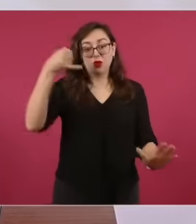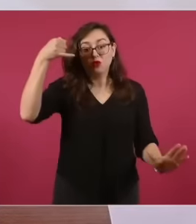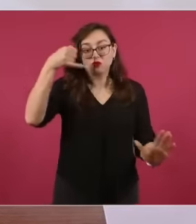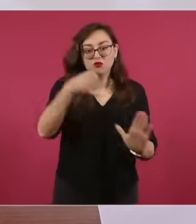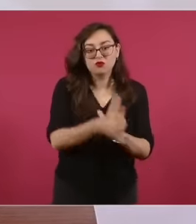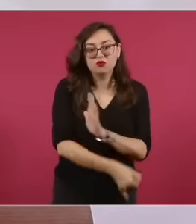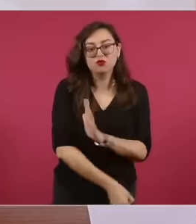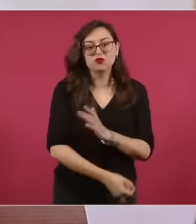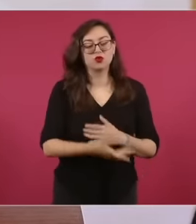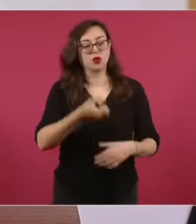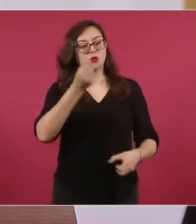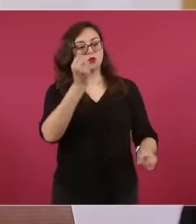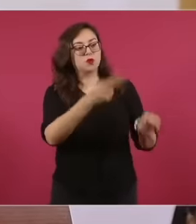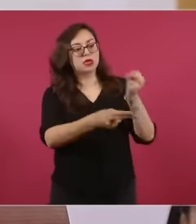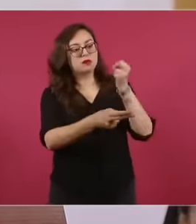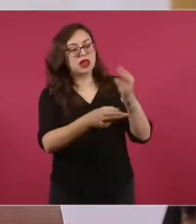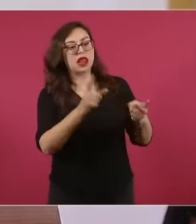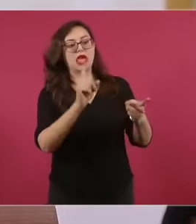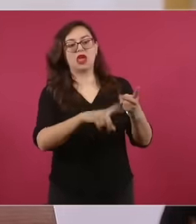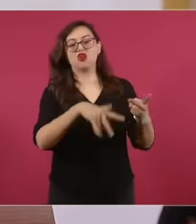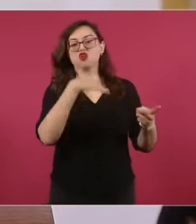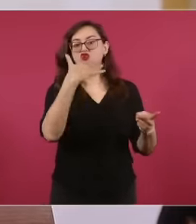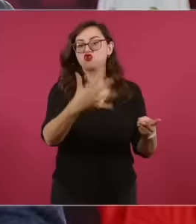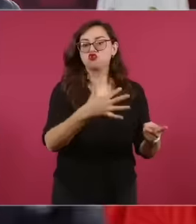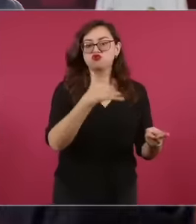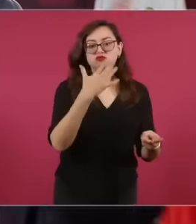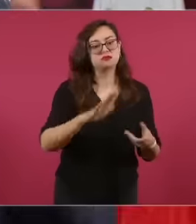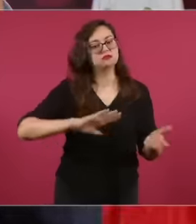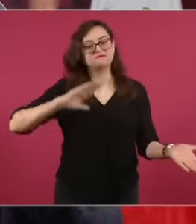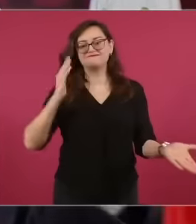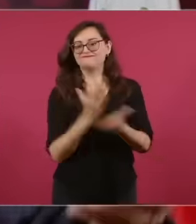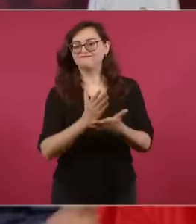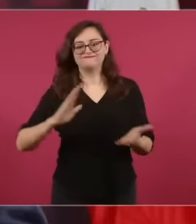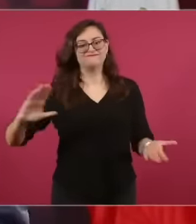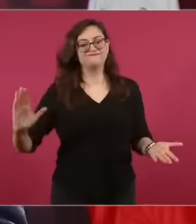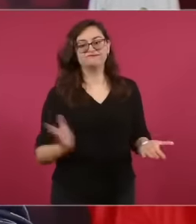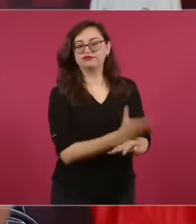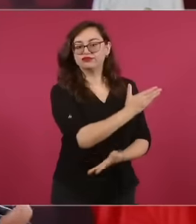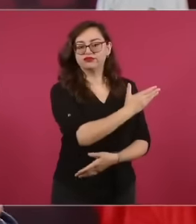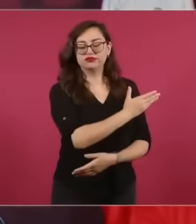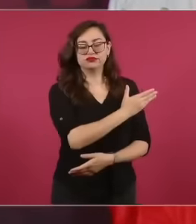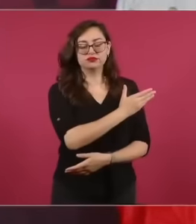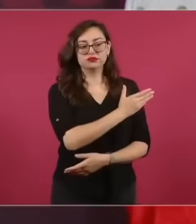los privilegios, la corrupción. Y claro que esto